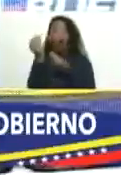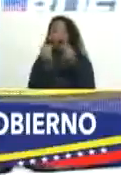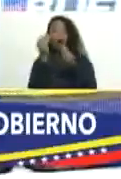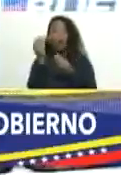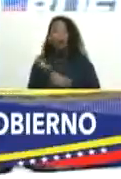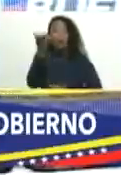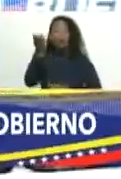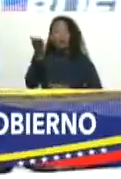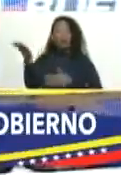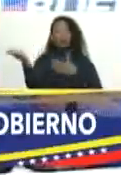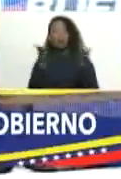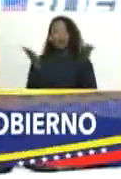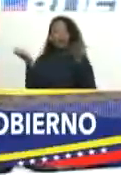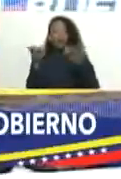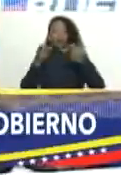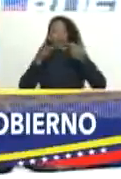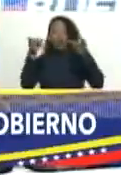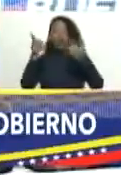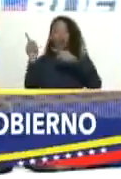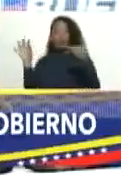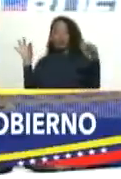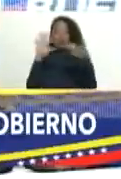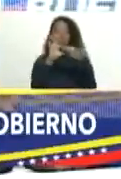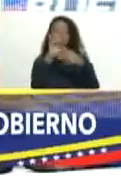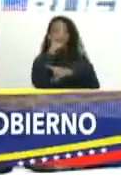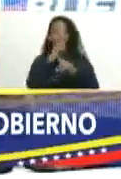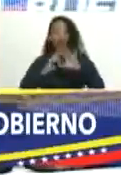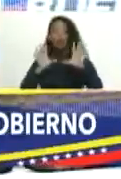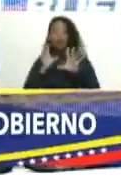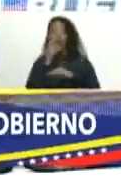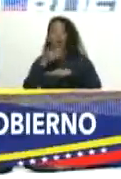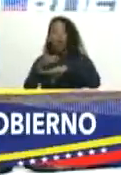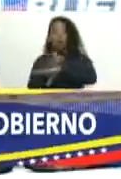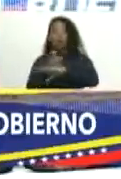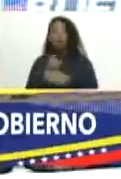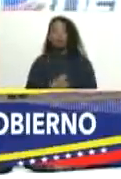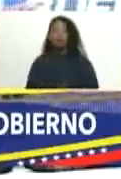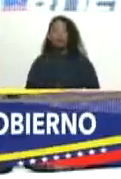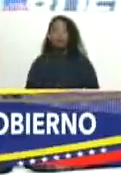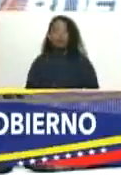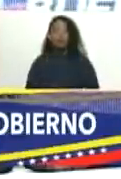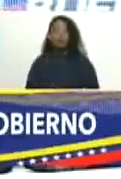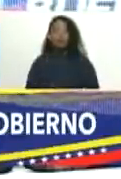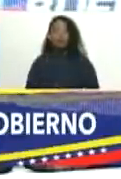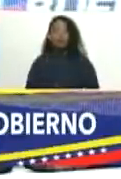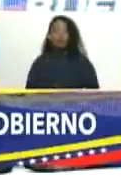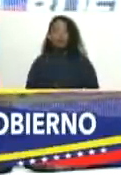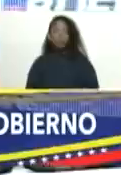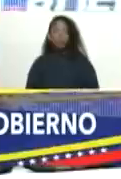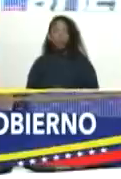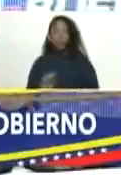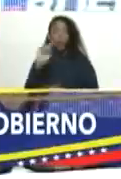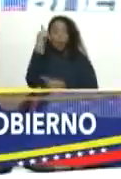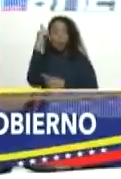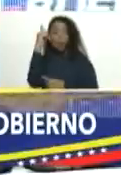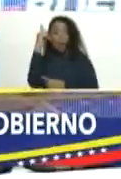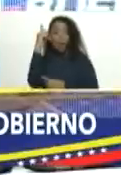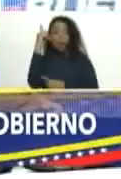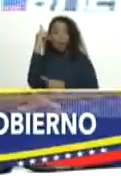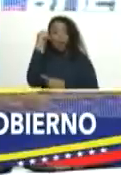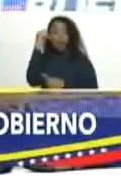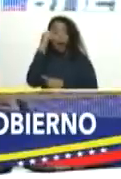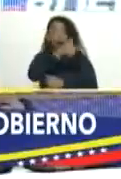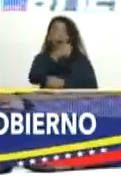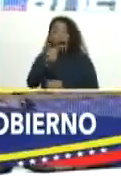en los servicios públicos. Y eso se vincula también al 1x10. De tal manera que los primeros días de cada mes se hace consulta